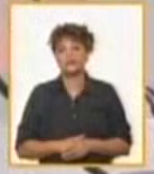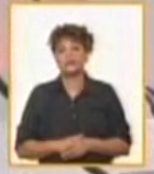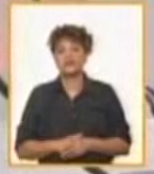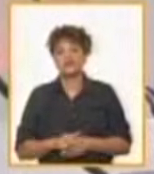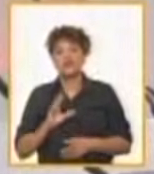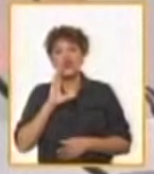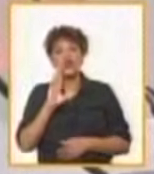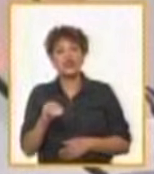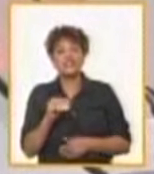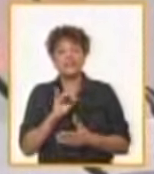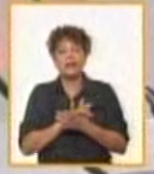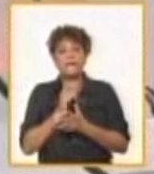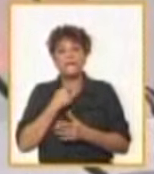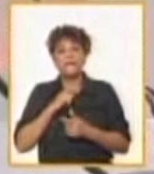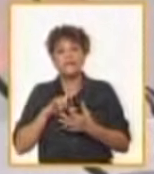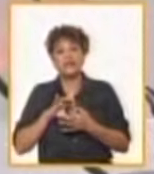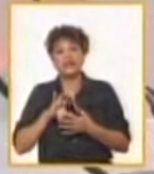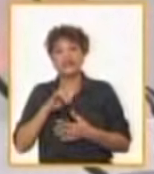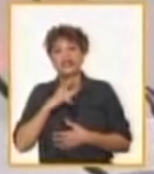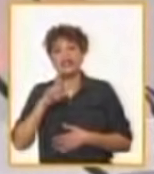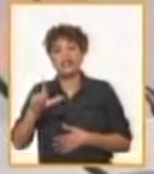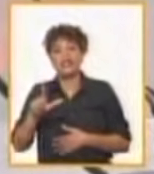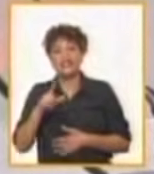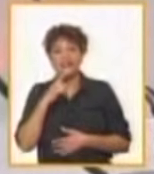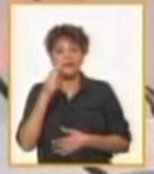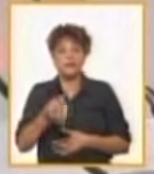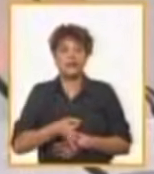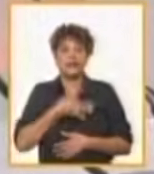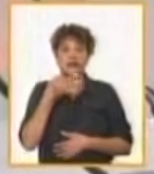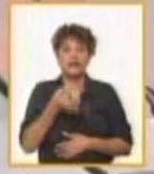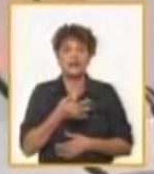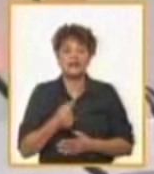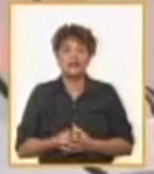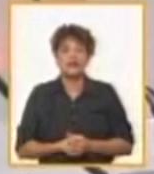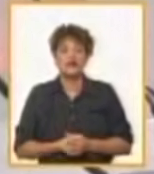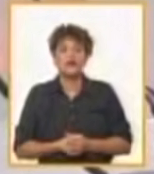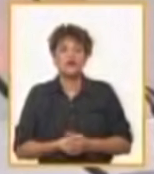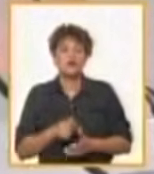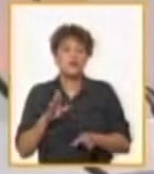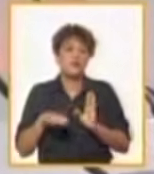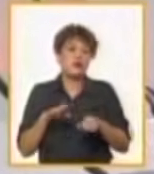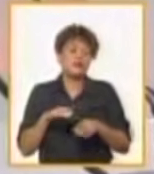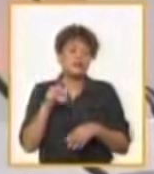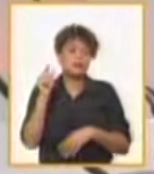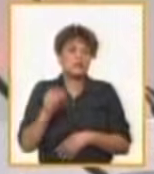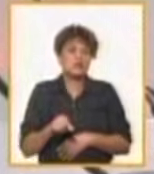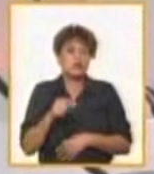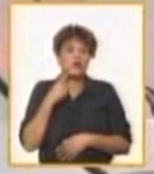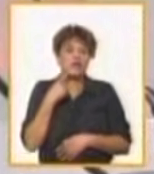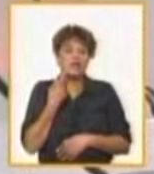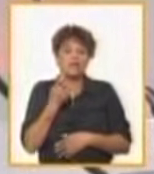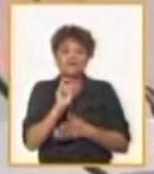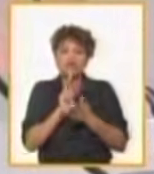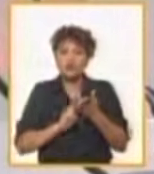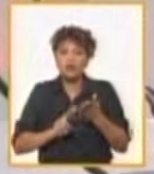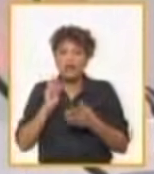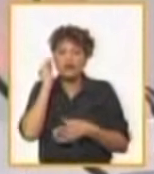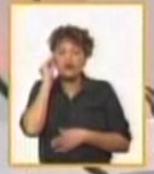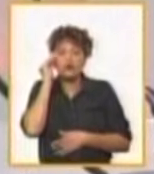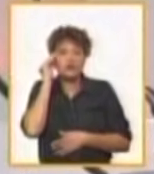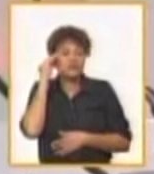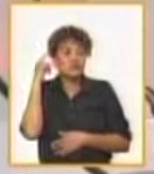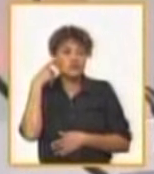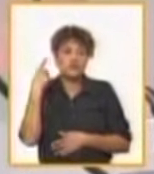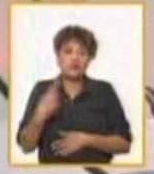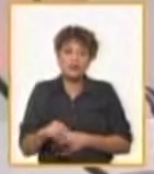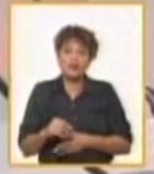Barnet sobre el fantasma del estalinismo, el fantasma de la... A mí no me gusta